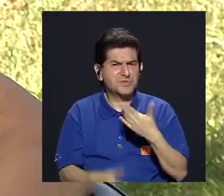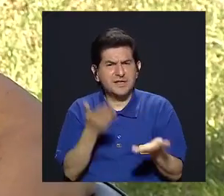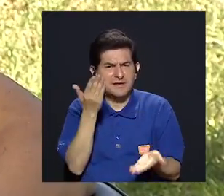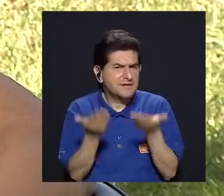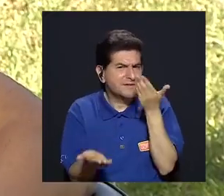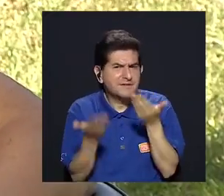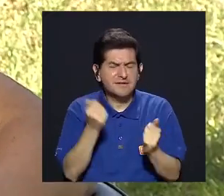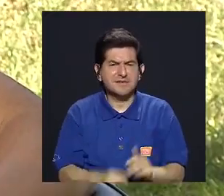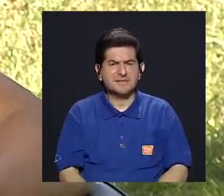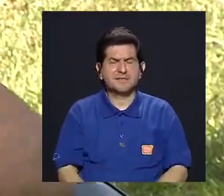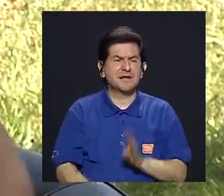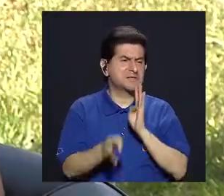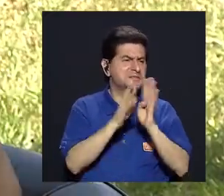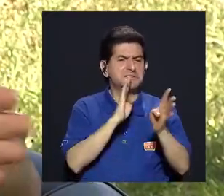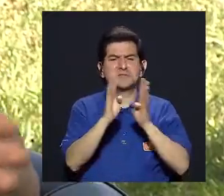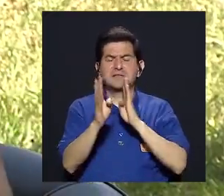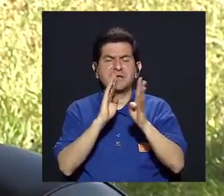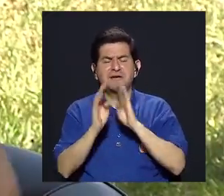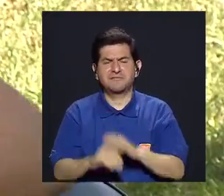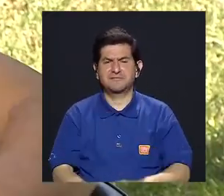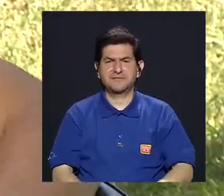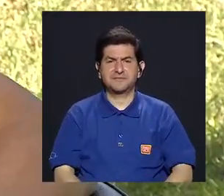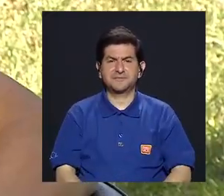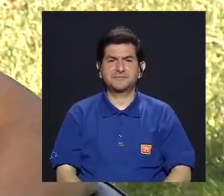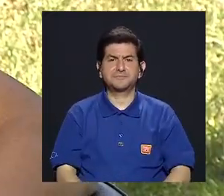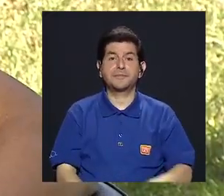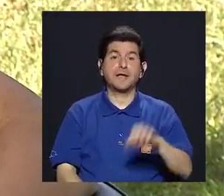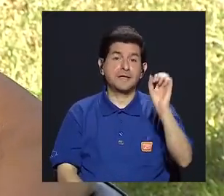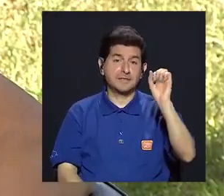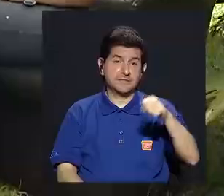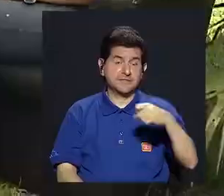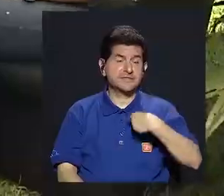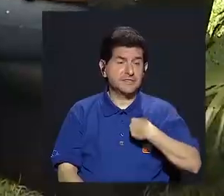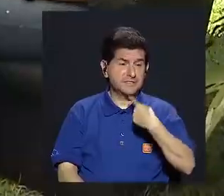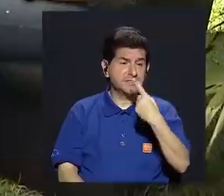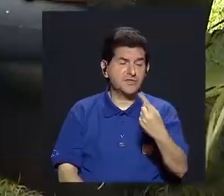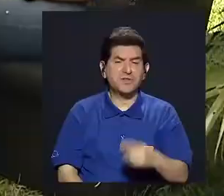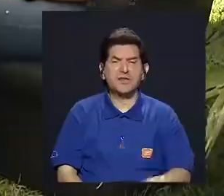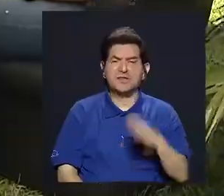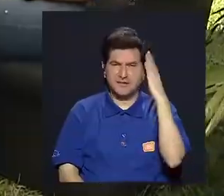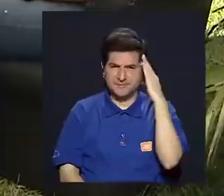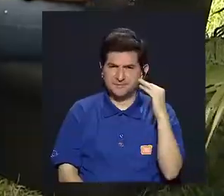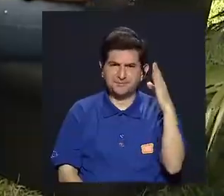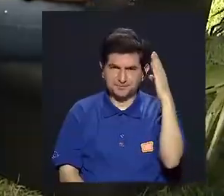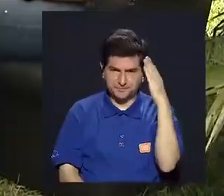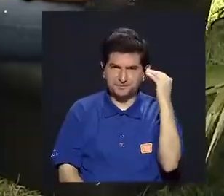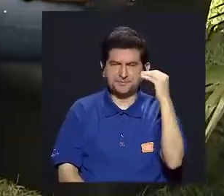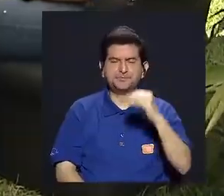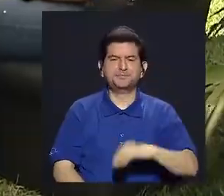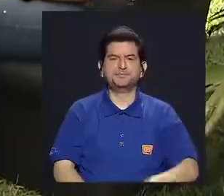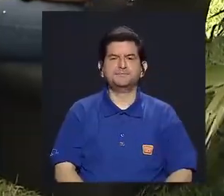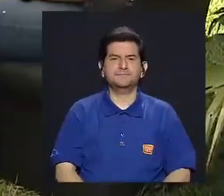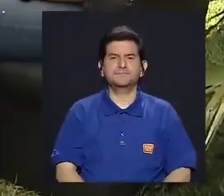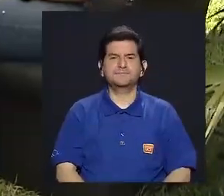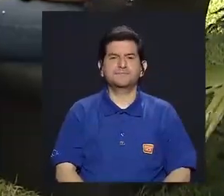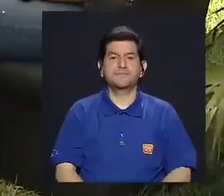tiene que conversar los de este recorrido sí bueno yo le podría decir que en nuestra experiencia